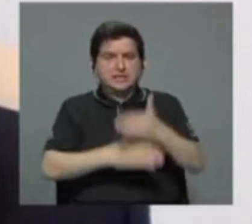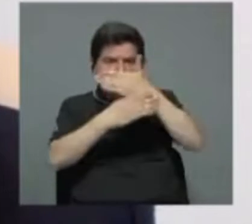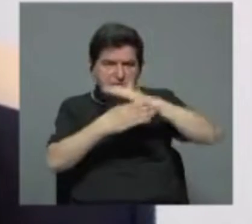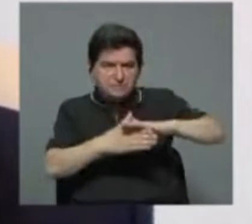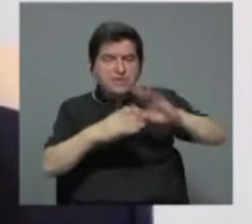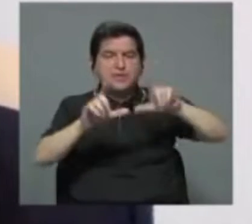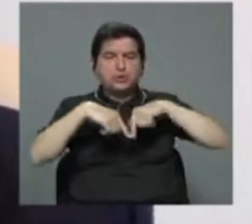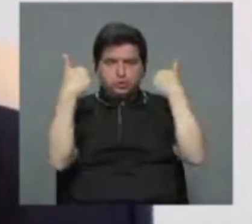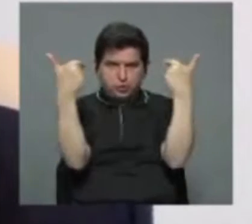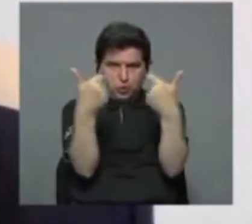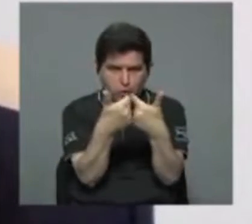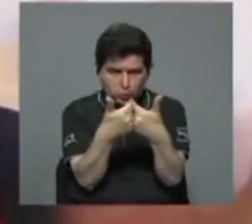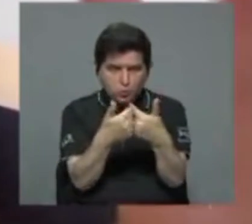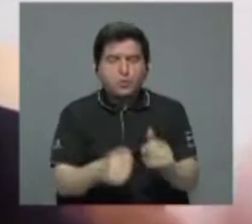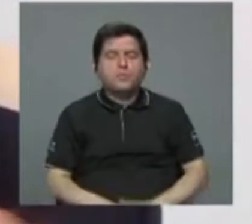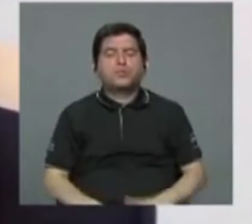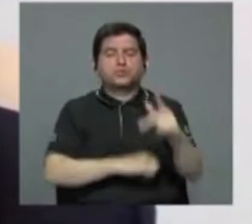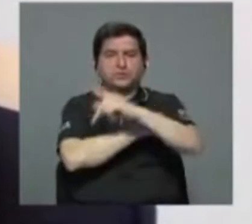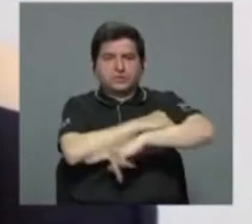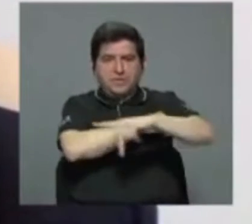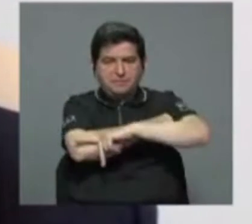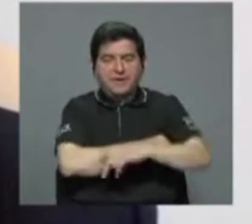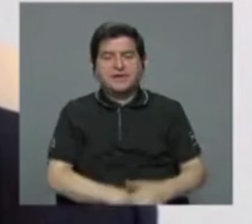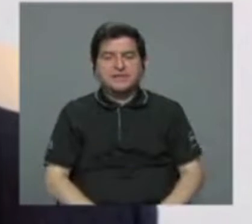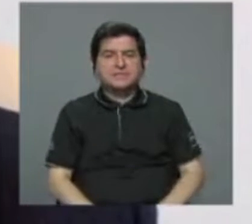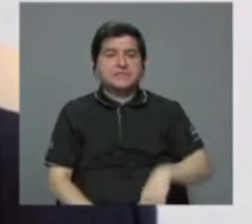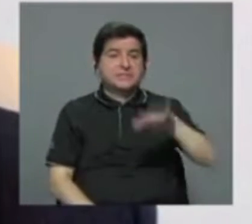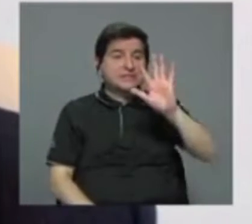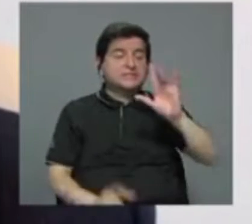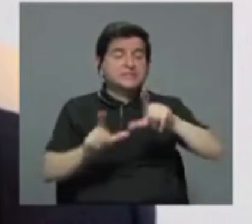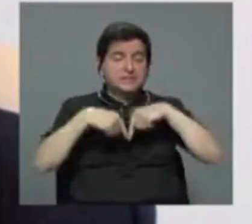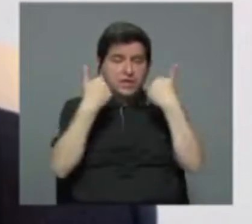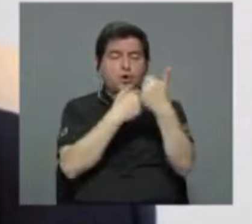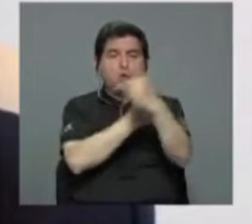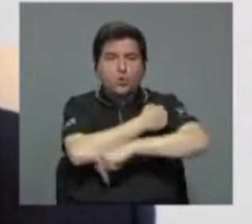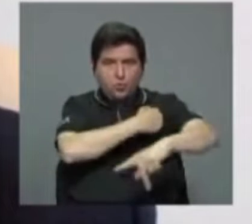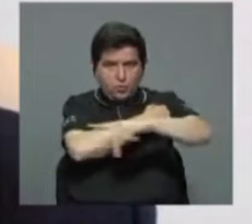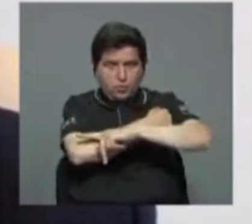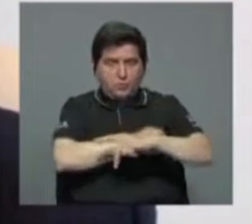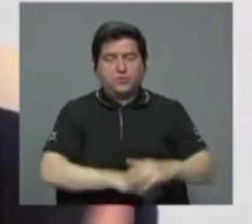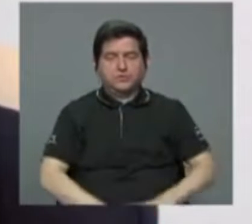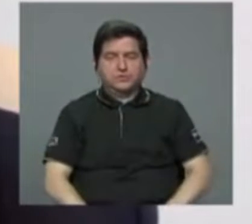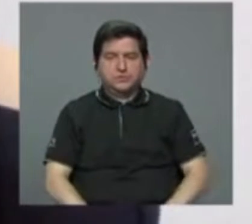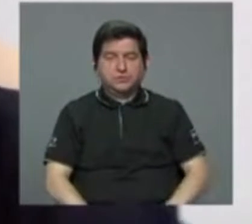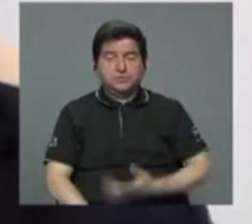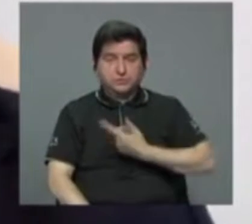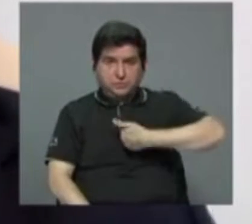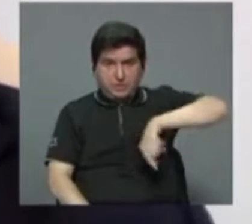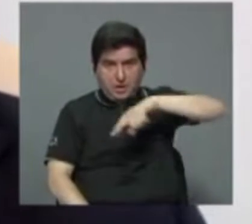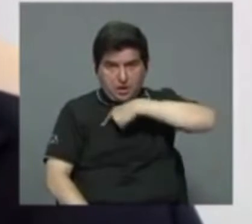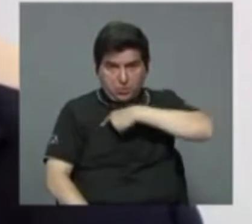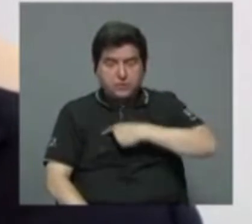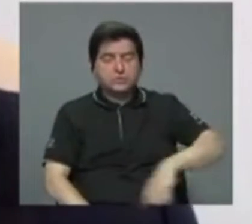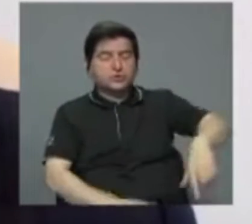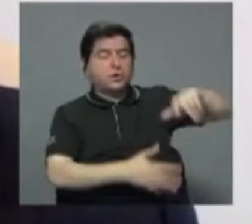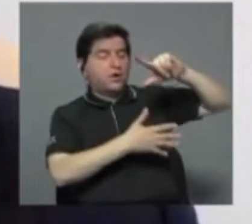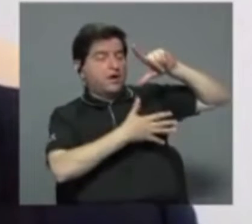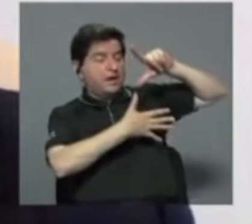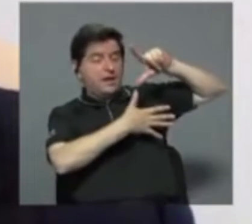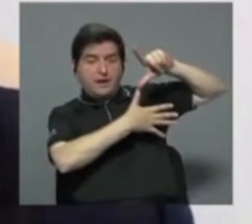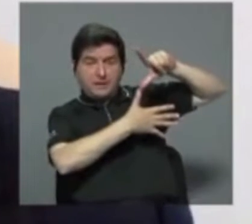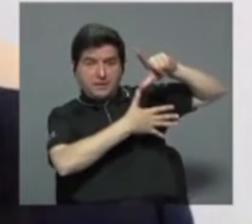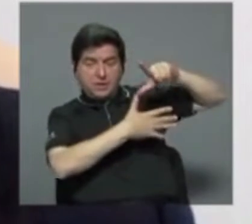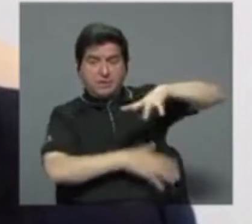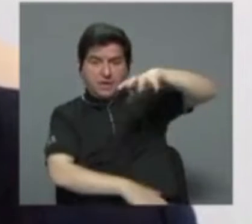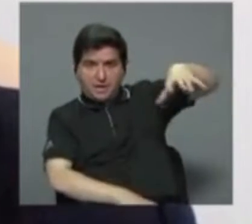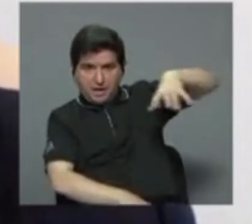bloques de países, 5 bloques de países, del cual el nuestro, el Grupo Latinoamericano y del